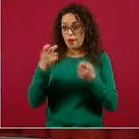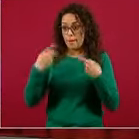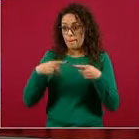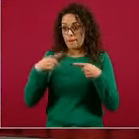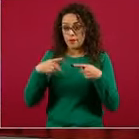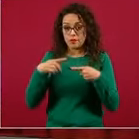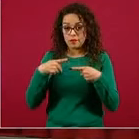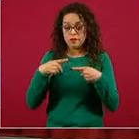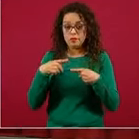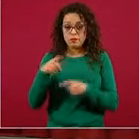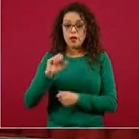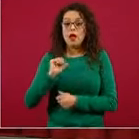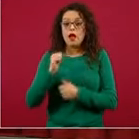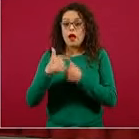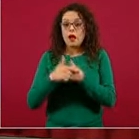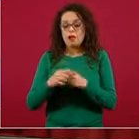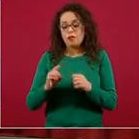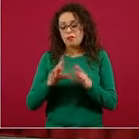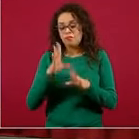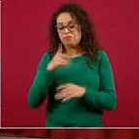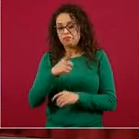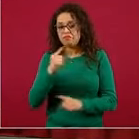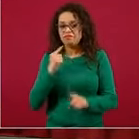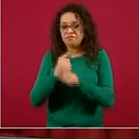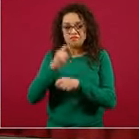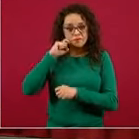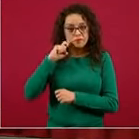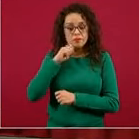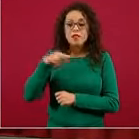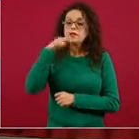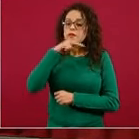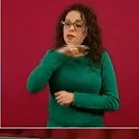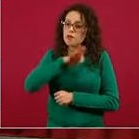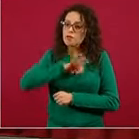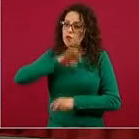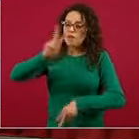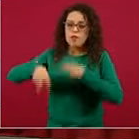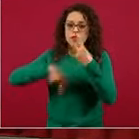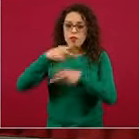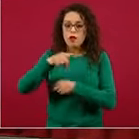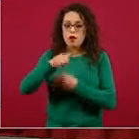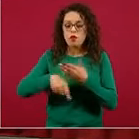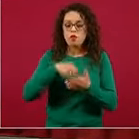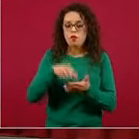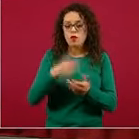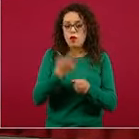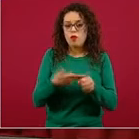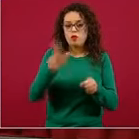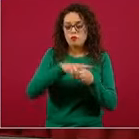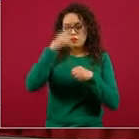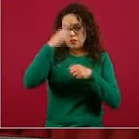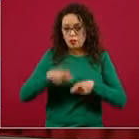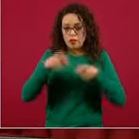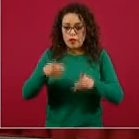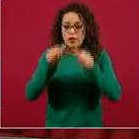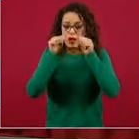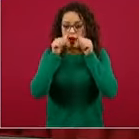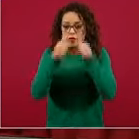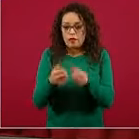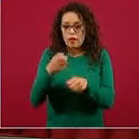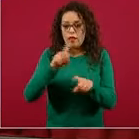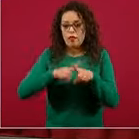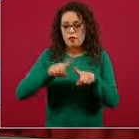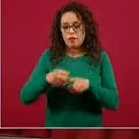puedan rápidamente acceder, puedan rápidamente acudir a una unidad de atención médica y puedan recibir todos